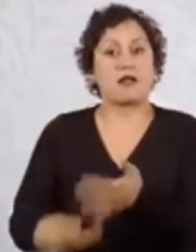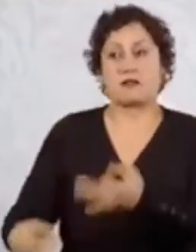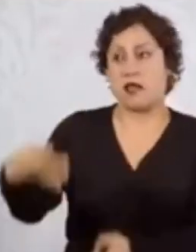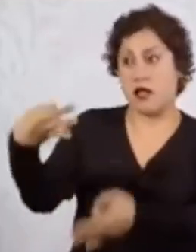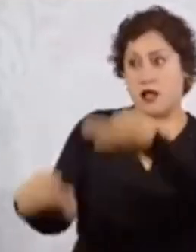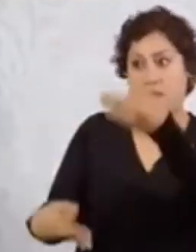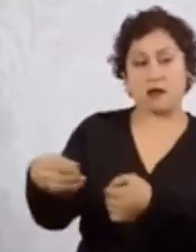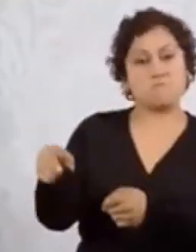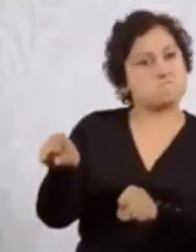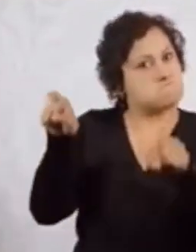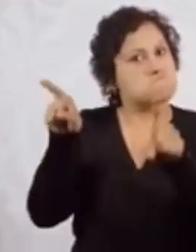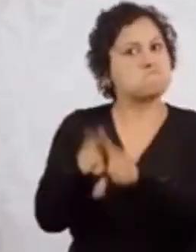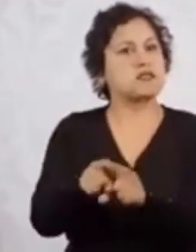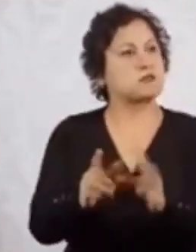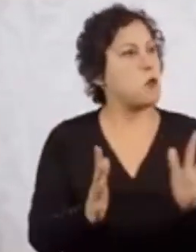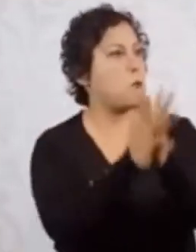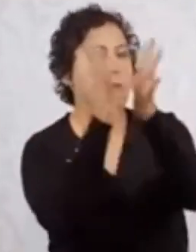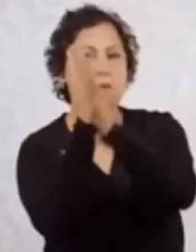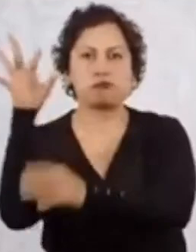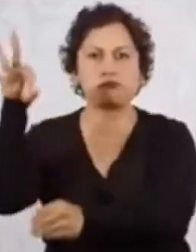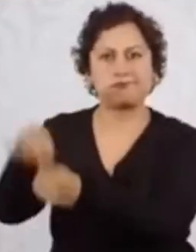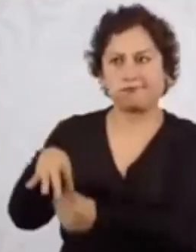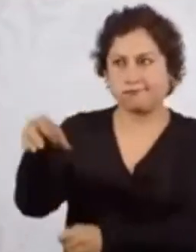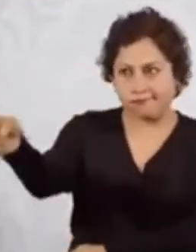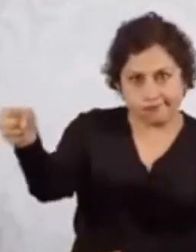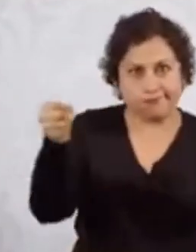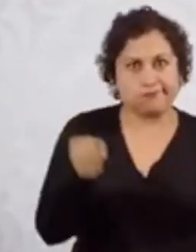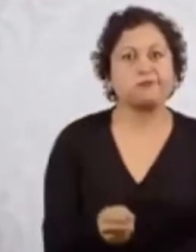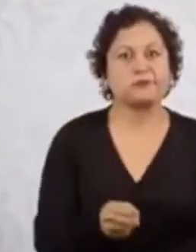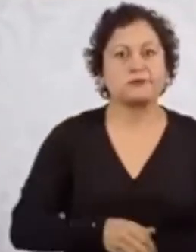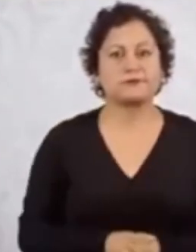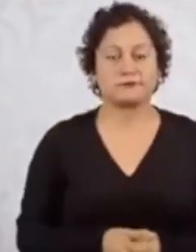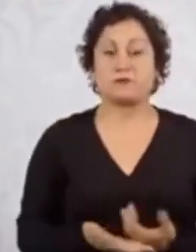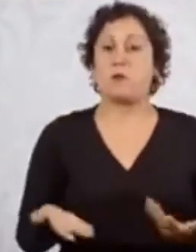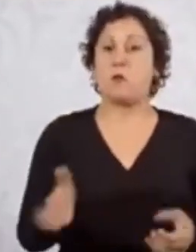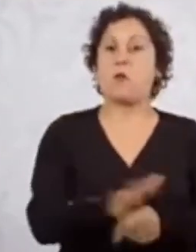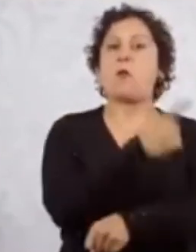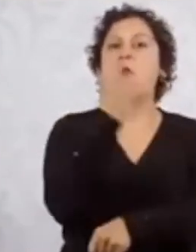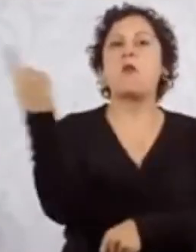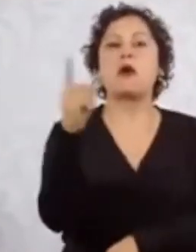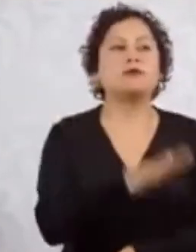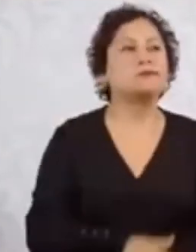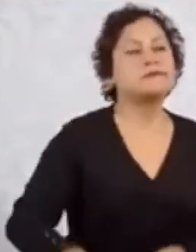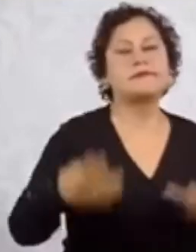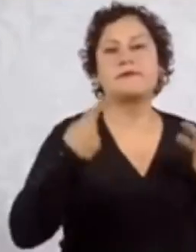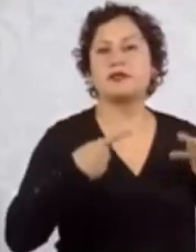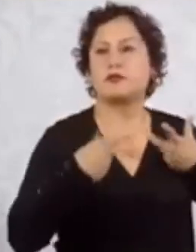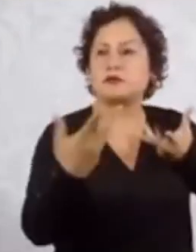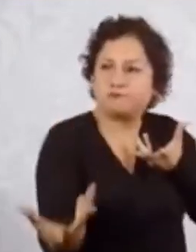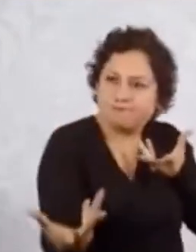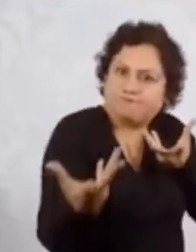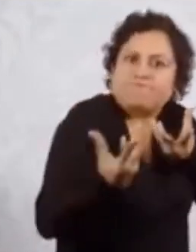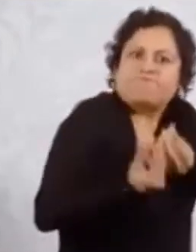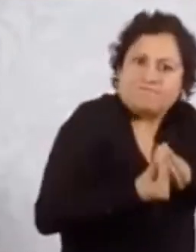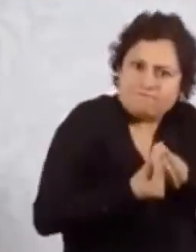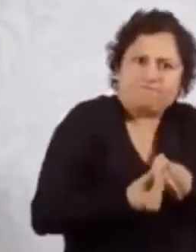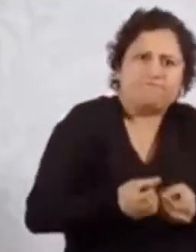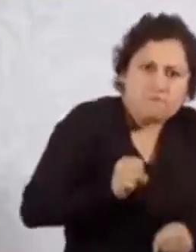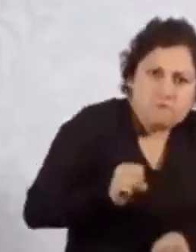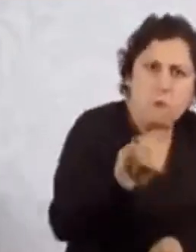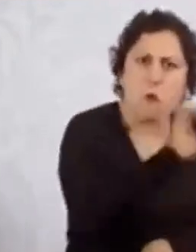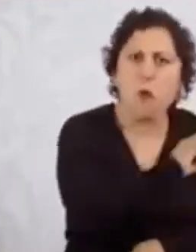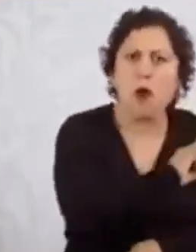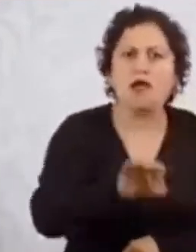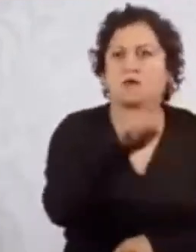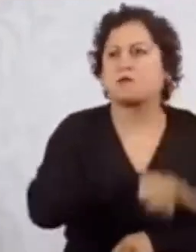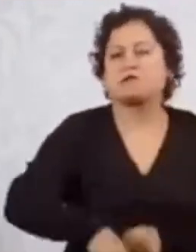los legisladores, pero es un tema a debatir, ¿no? También me llamó la atención las propuestas de Claudia